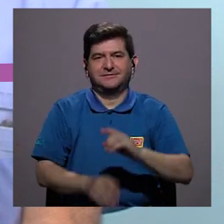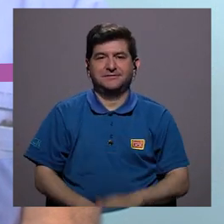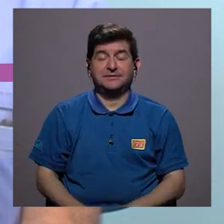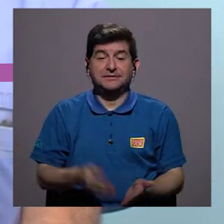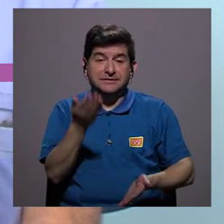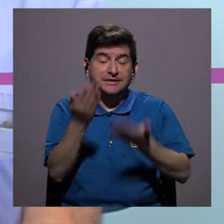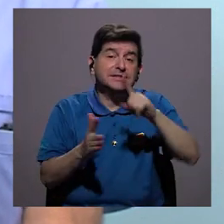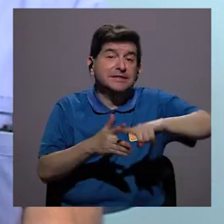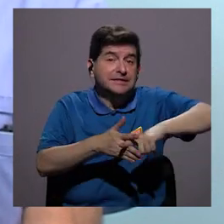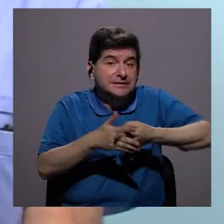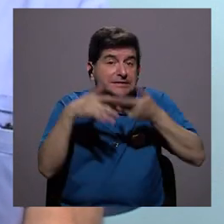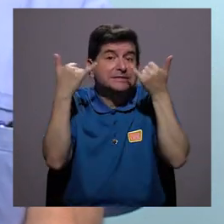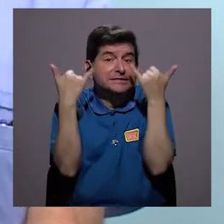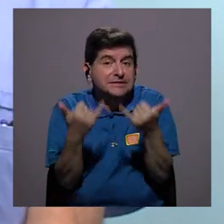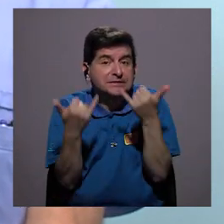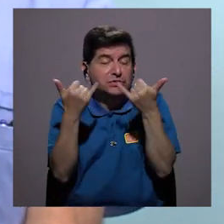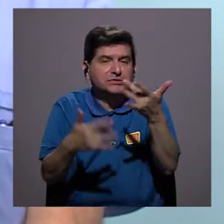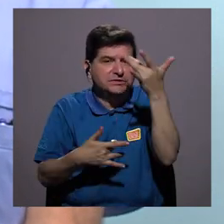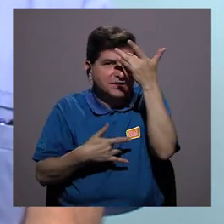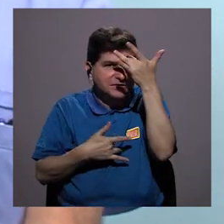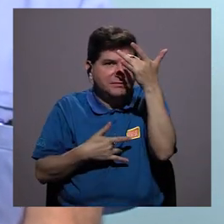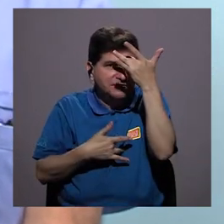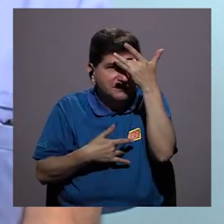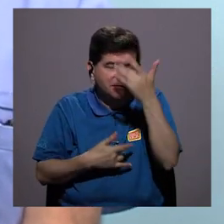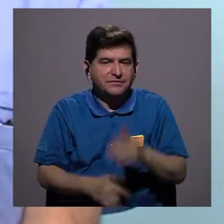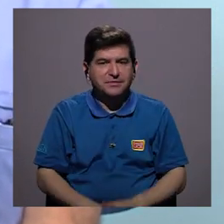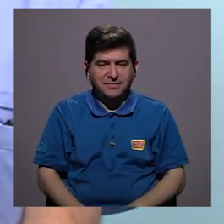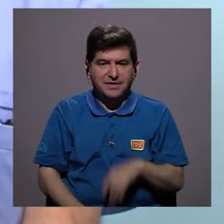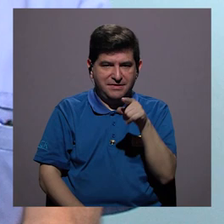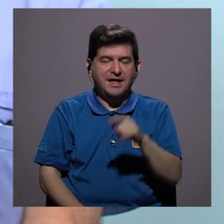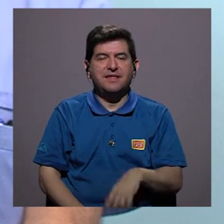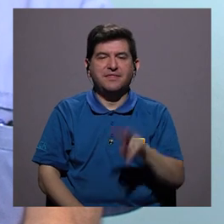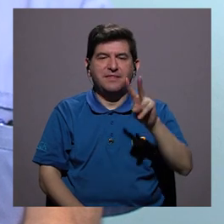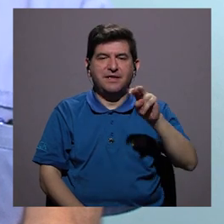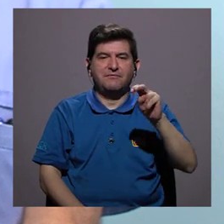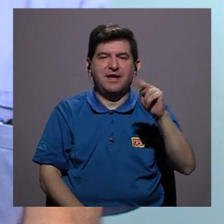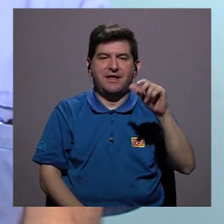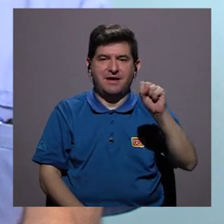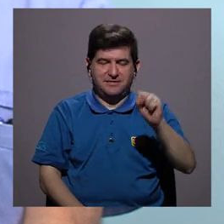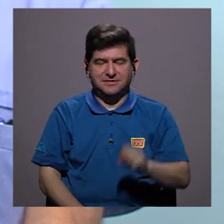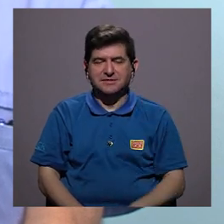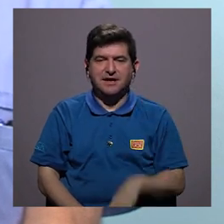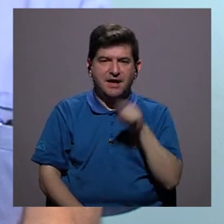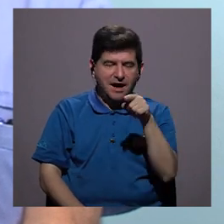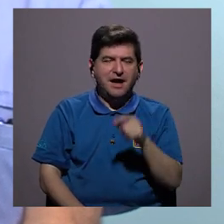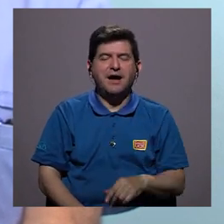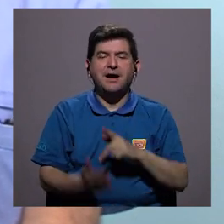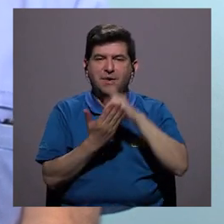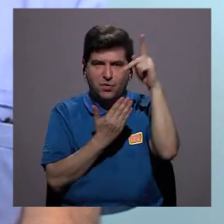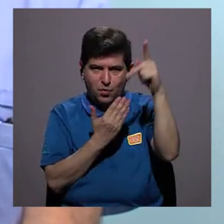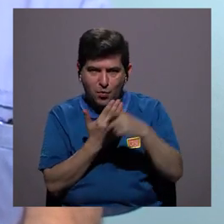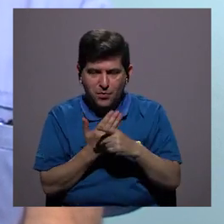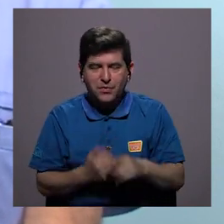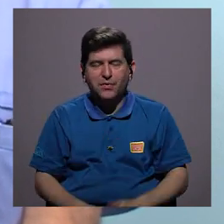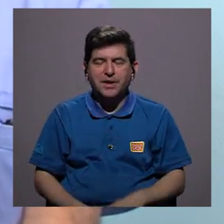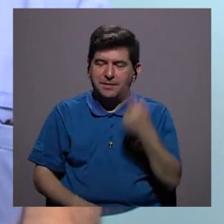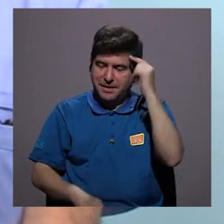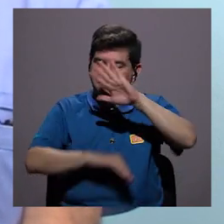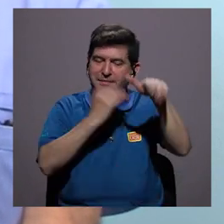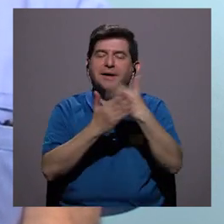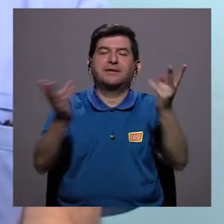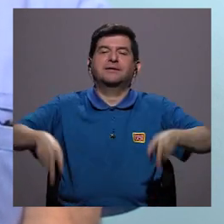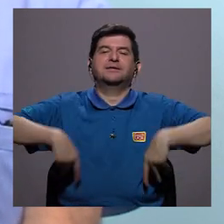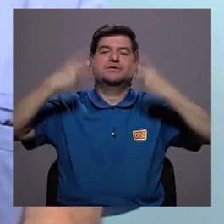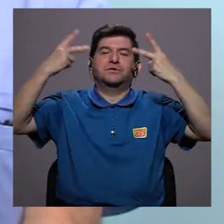Porque puede que sea el inicio ya de la enfermedad, de las manifestaciones de una enfermedad venosa. Entonces, desde ahí se le hace un programa para el resto de su